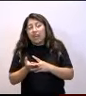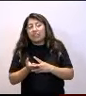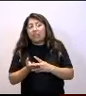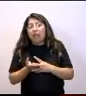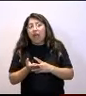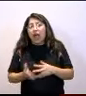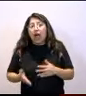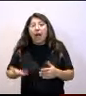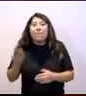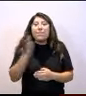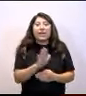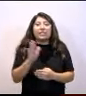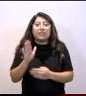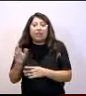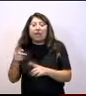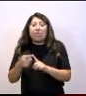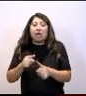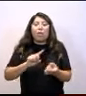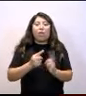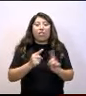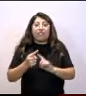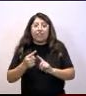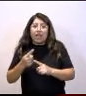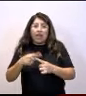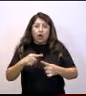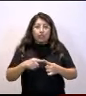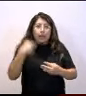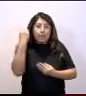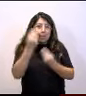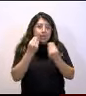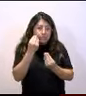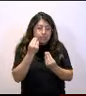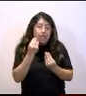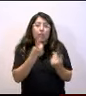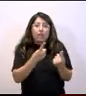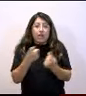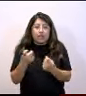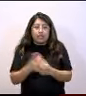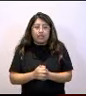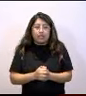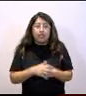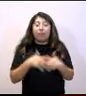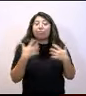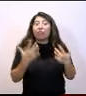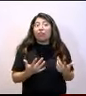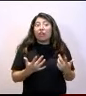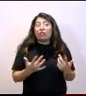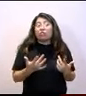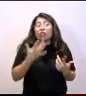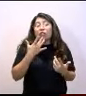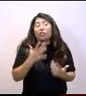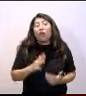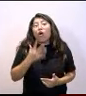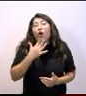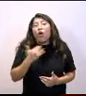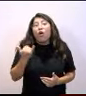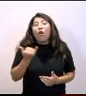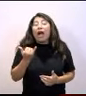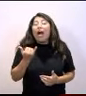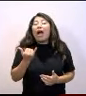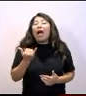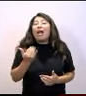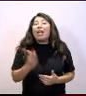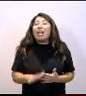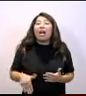proyecto. Esperamos que en esa fase de debate de las enmiendas parciales se haga realidad ese ofrecimiento que hacía la